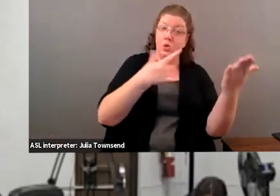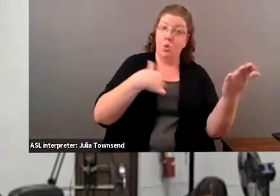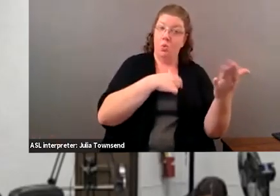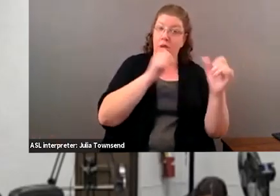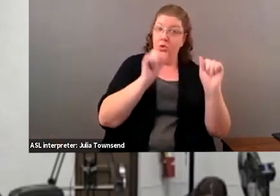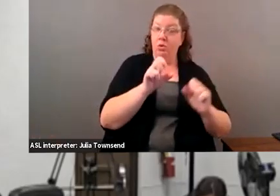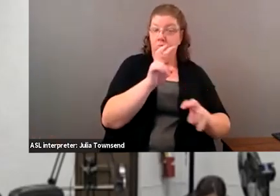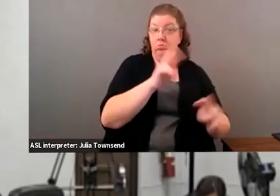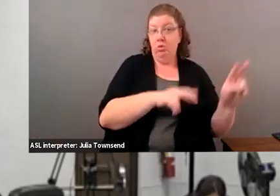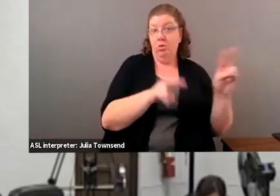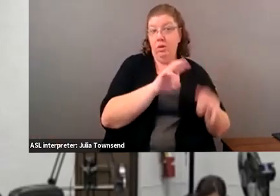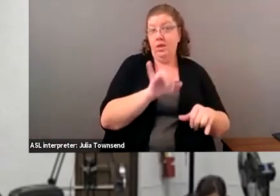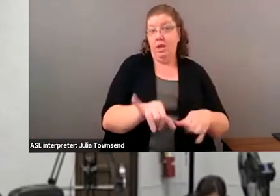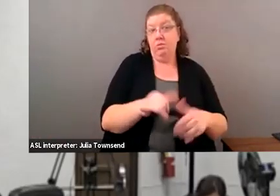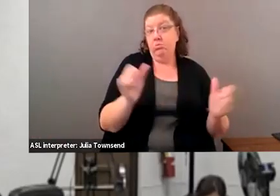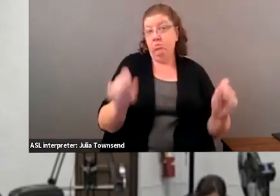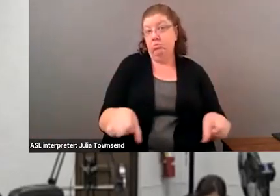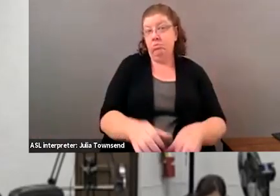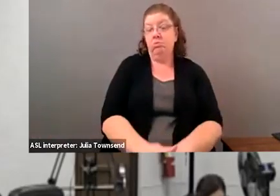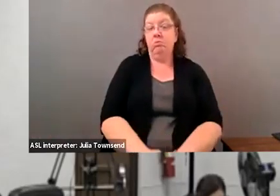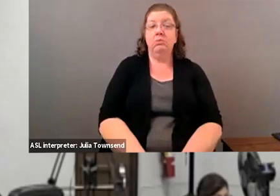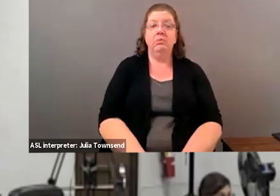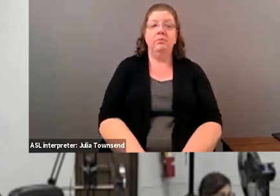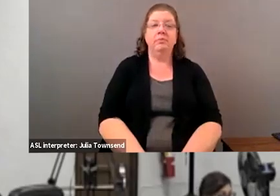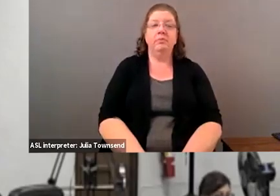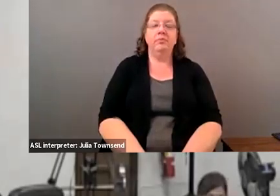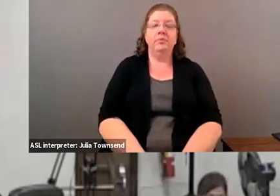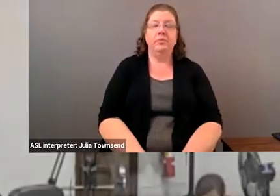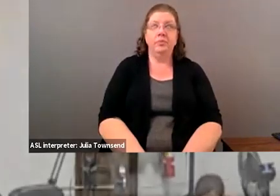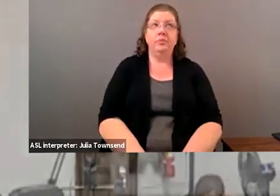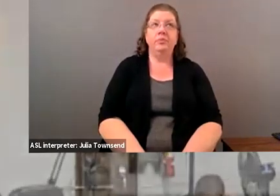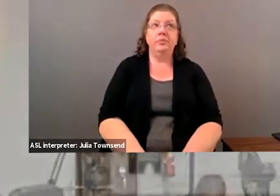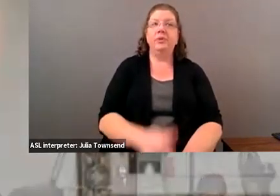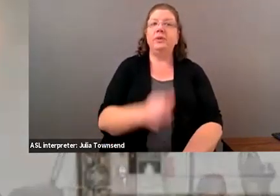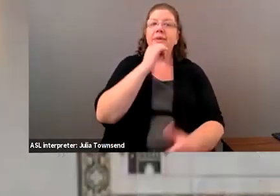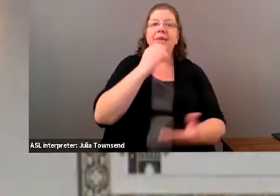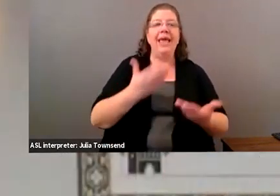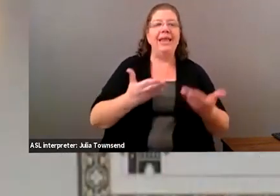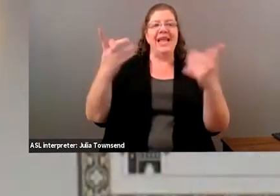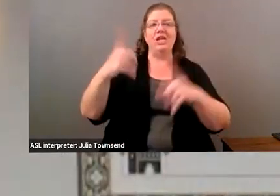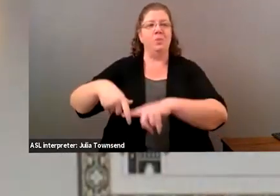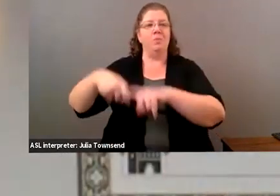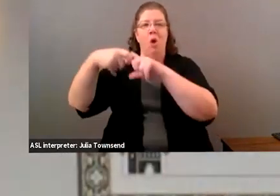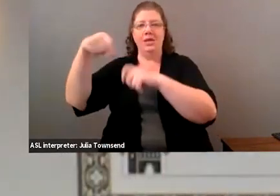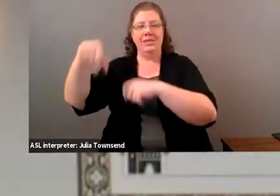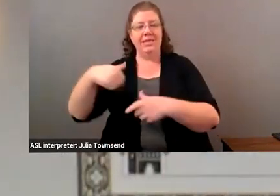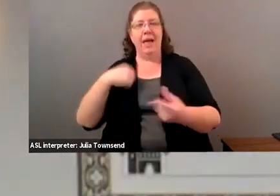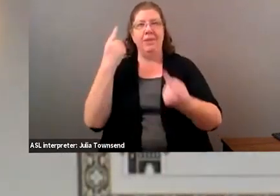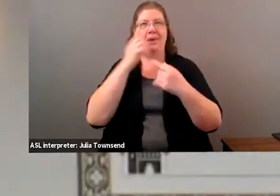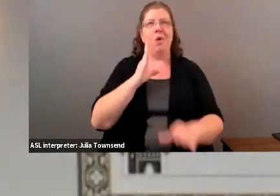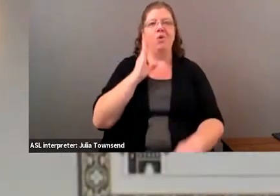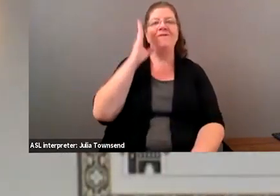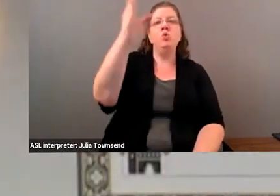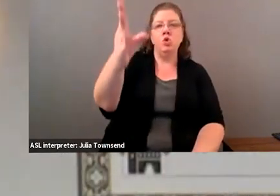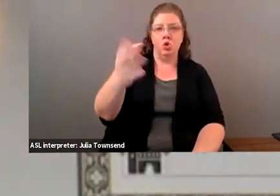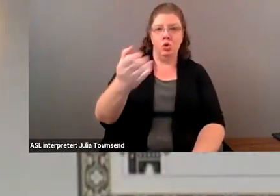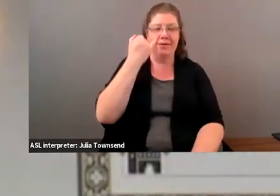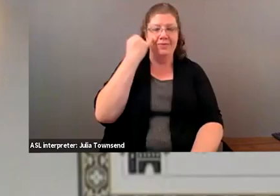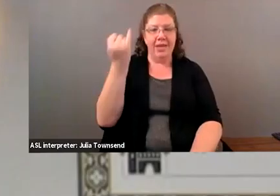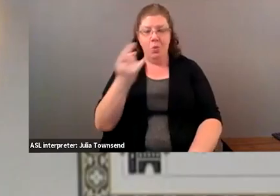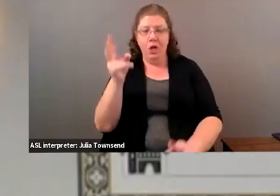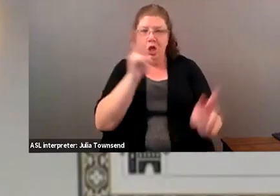tendremos que regresar al primer paso los electrones y definitivamente no no estoy sugiriendo que pasemos estoy pensando en el futuro en términos de esta pregunta es